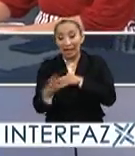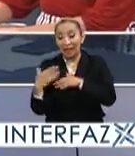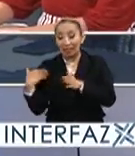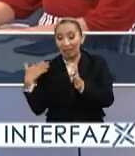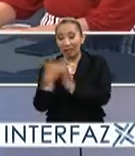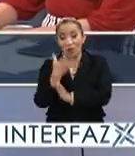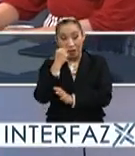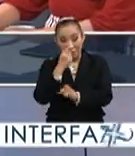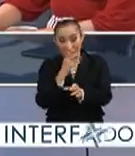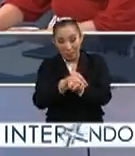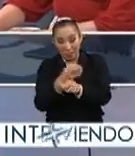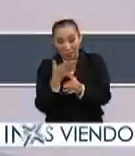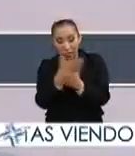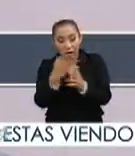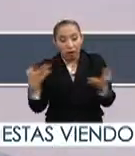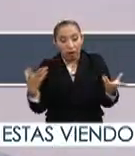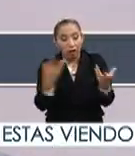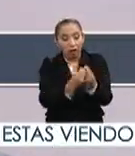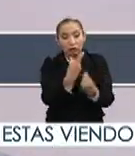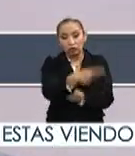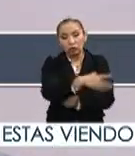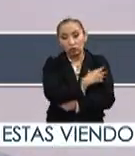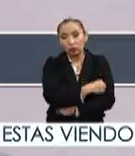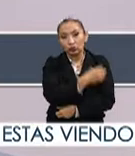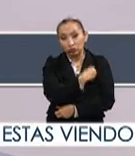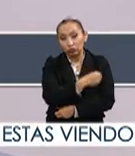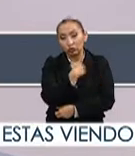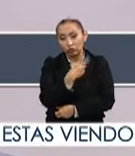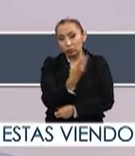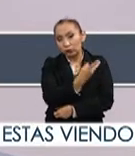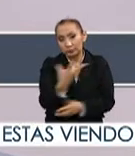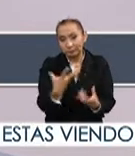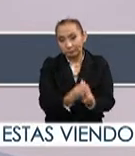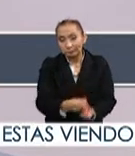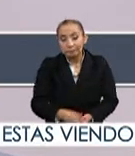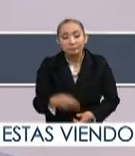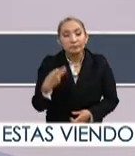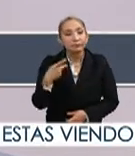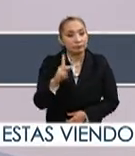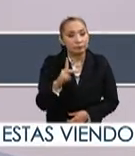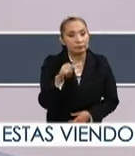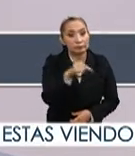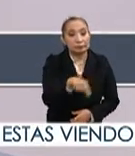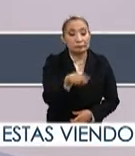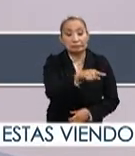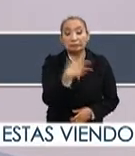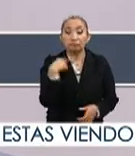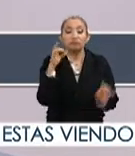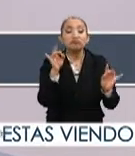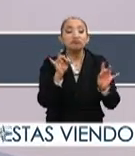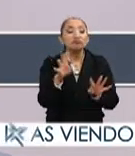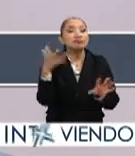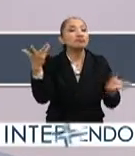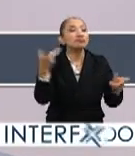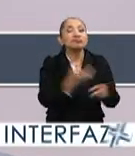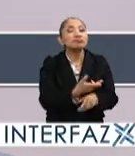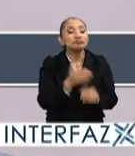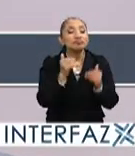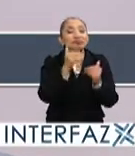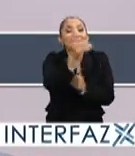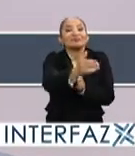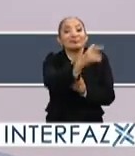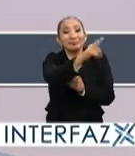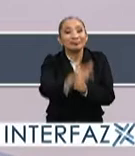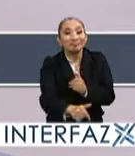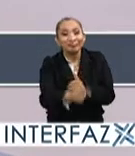entraron de manera ilegal y juntarlo a los padres con los hijos. Pero esto también va a provocar otra